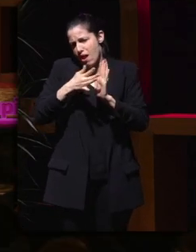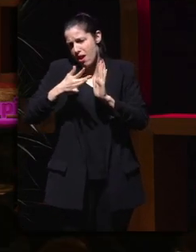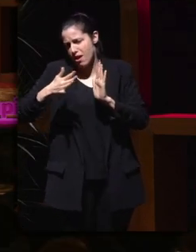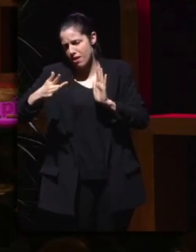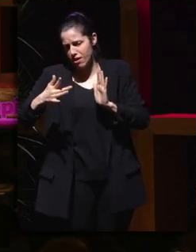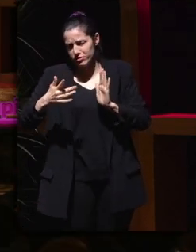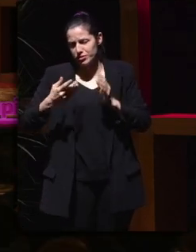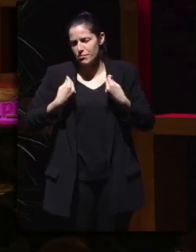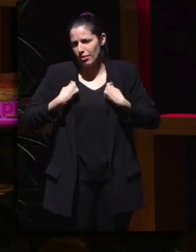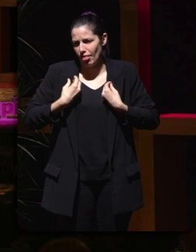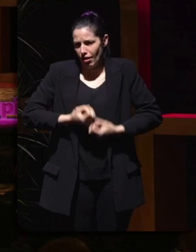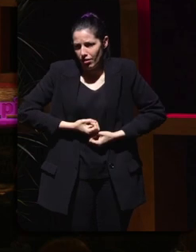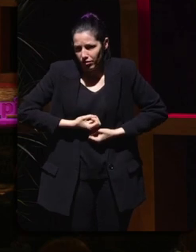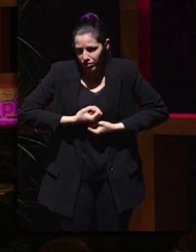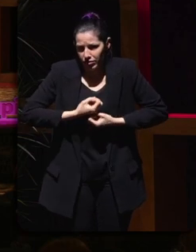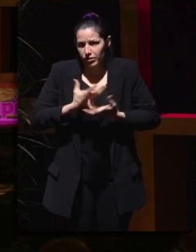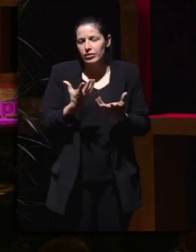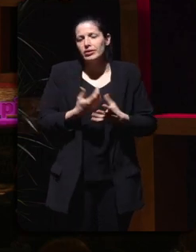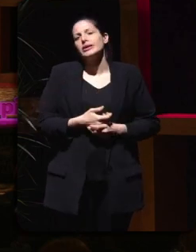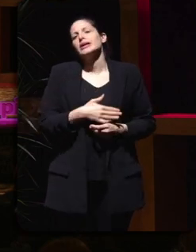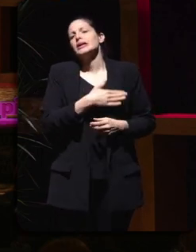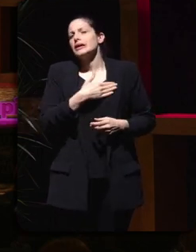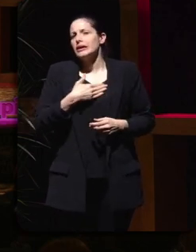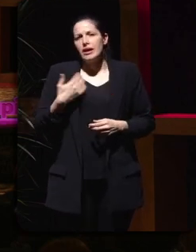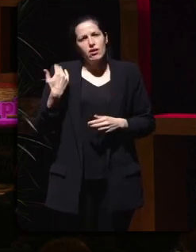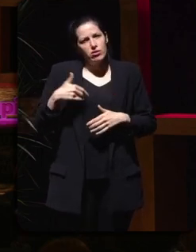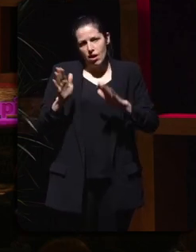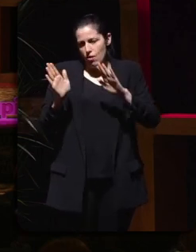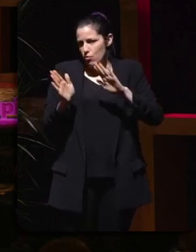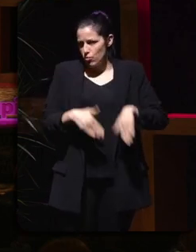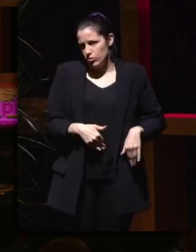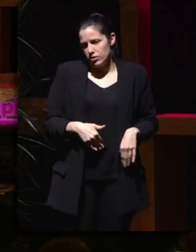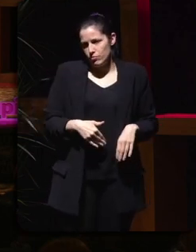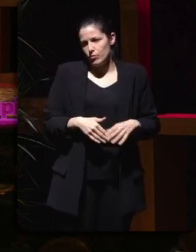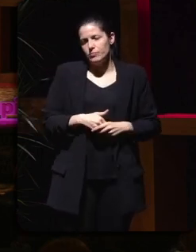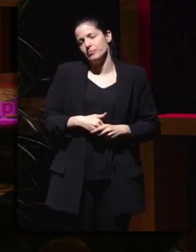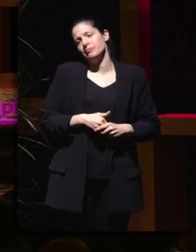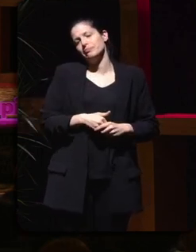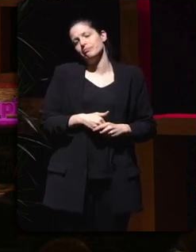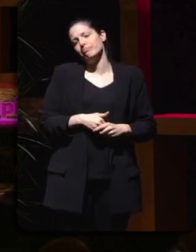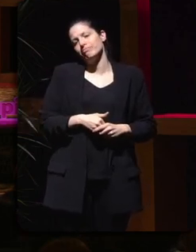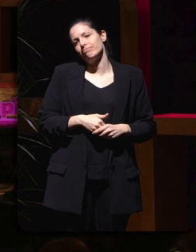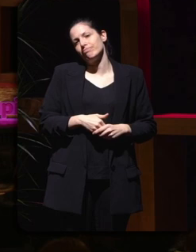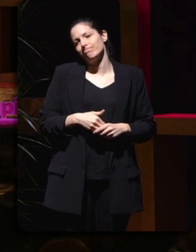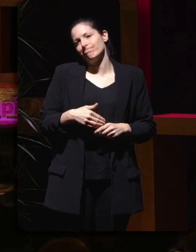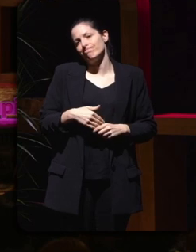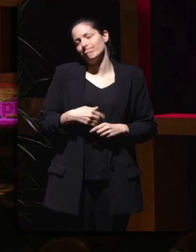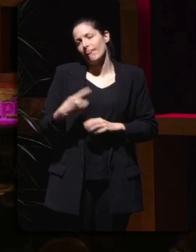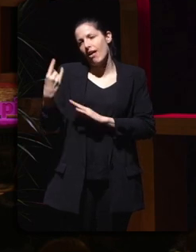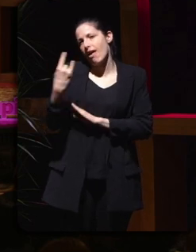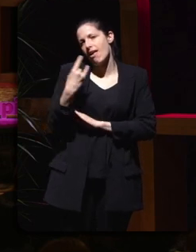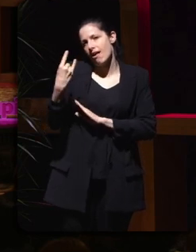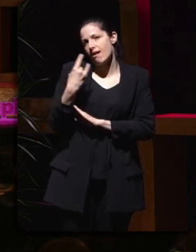he contado mi vida quiero terminar diciendo esto que hemos sido engañadas